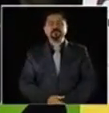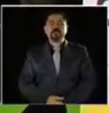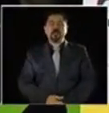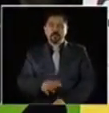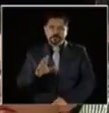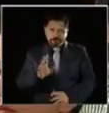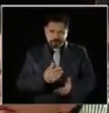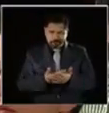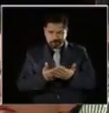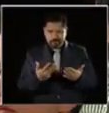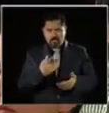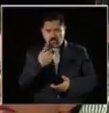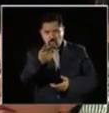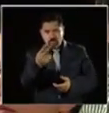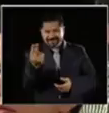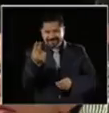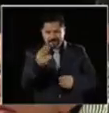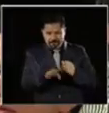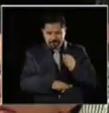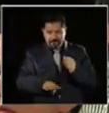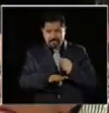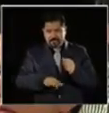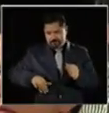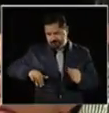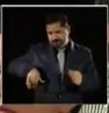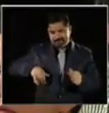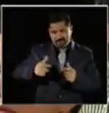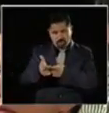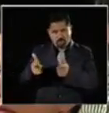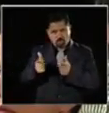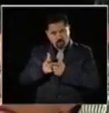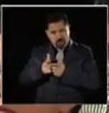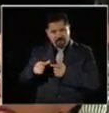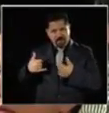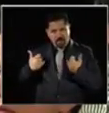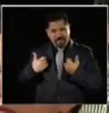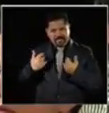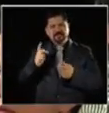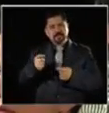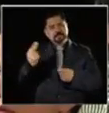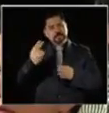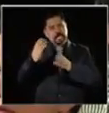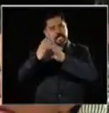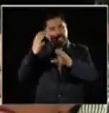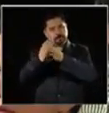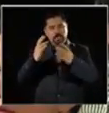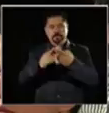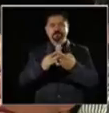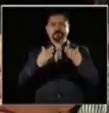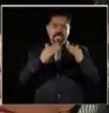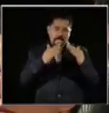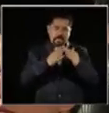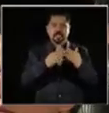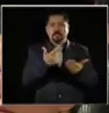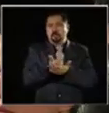como se te quería las necesidades básicas de este grupo que le comenté cómo son transporte como son vivienda incluso la economía